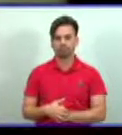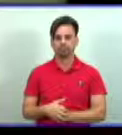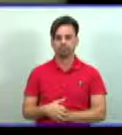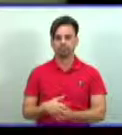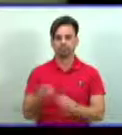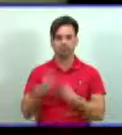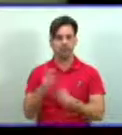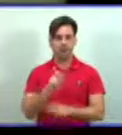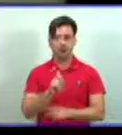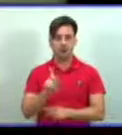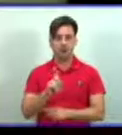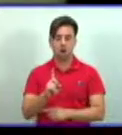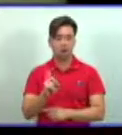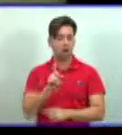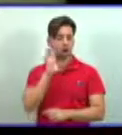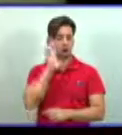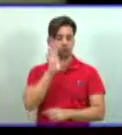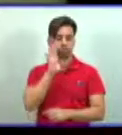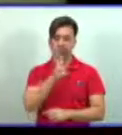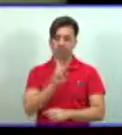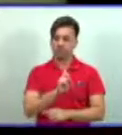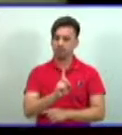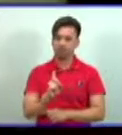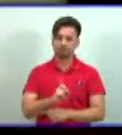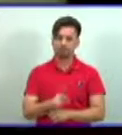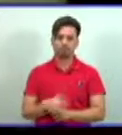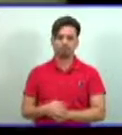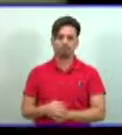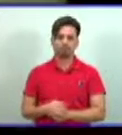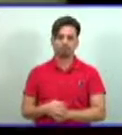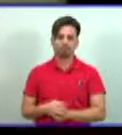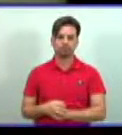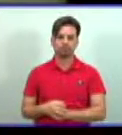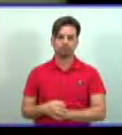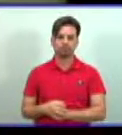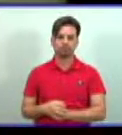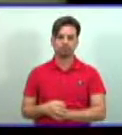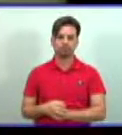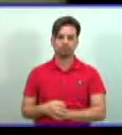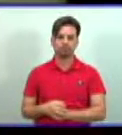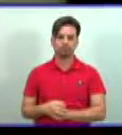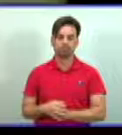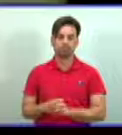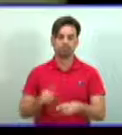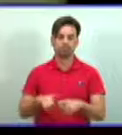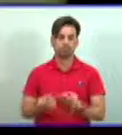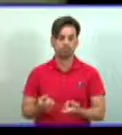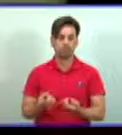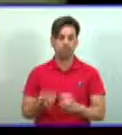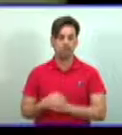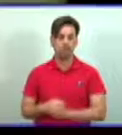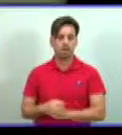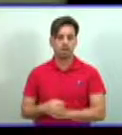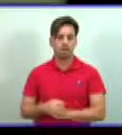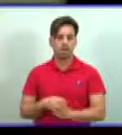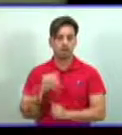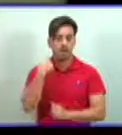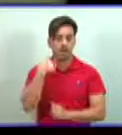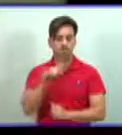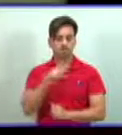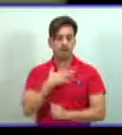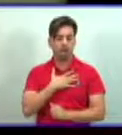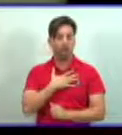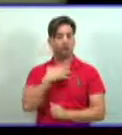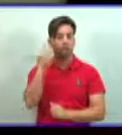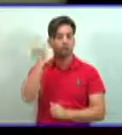atmósfera, porque también nosotros contribuimos desde esa posición que asumimos de no comprar o de no consumir esos productos que a su